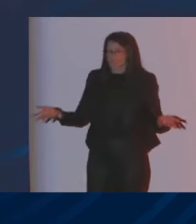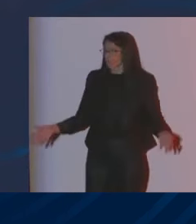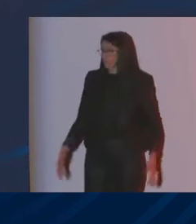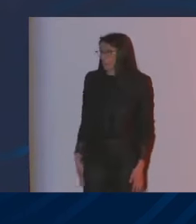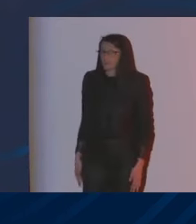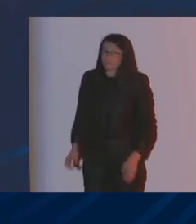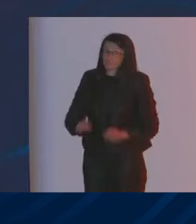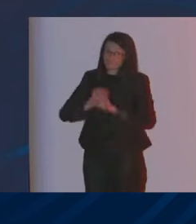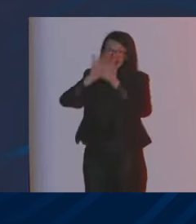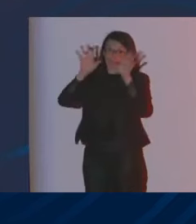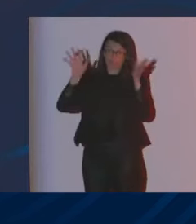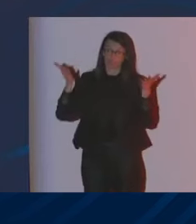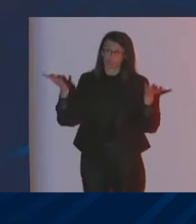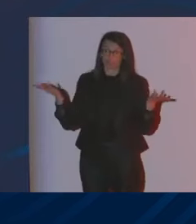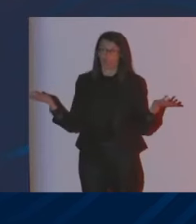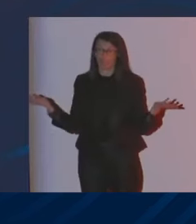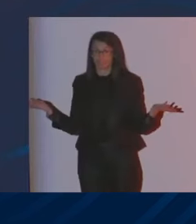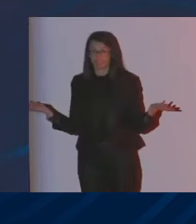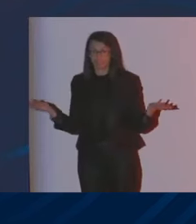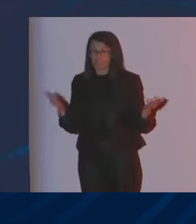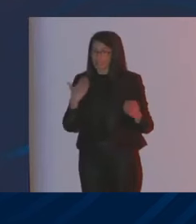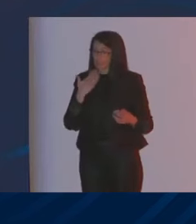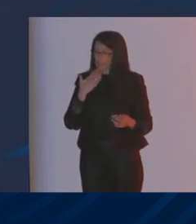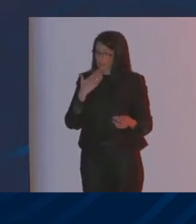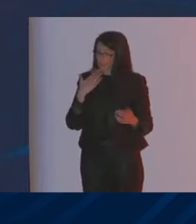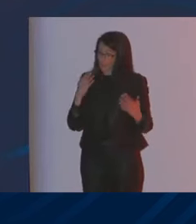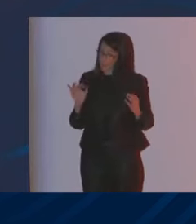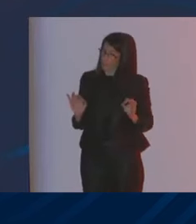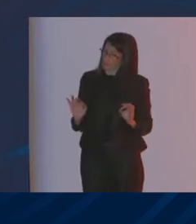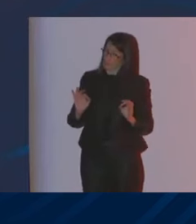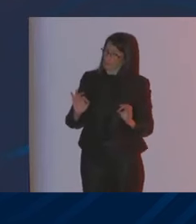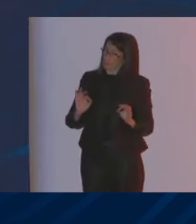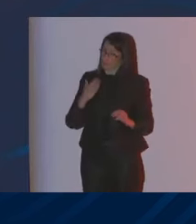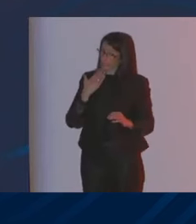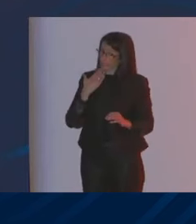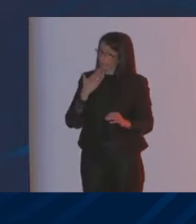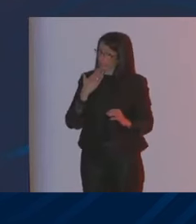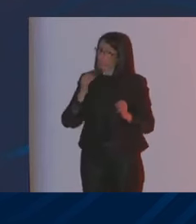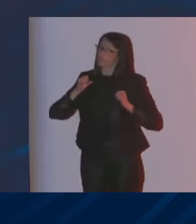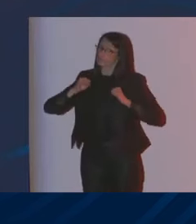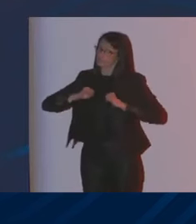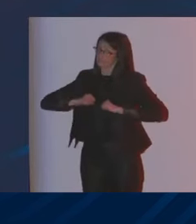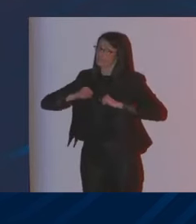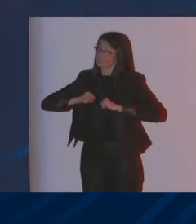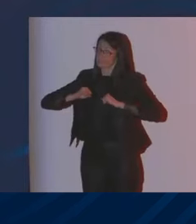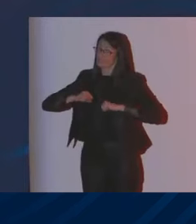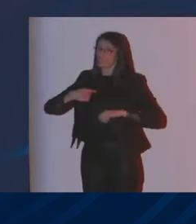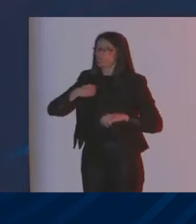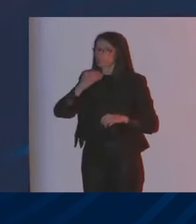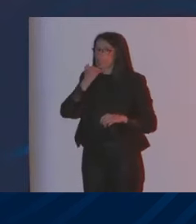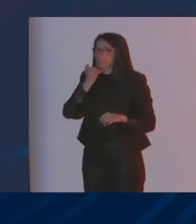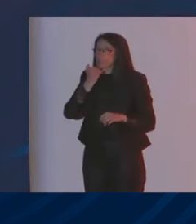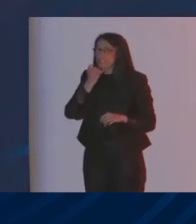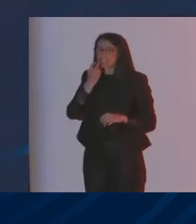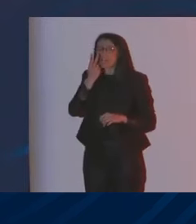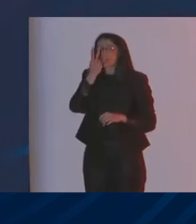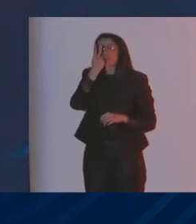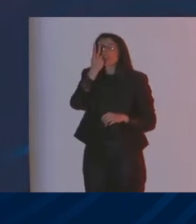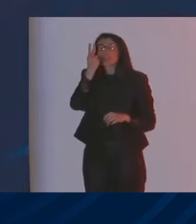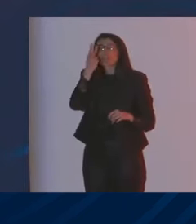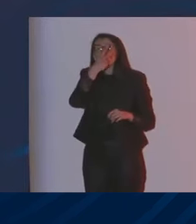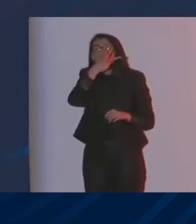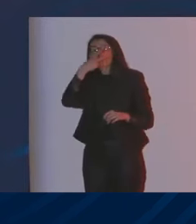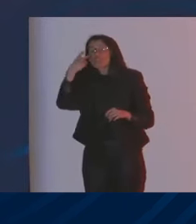Bueno, claro, es que los años empiezan a pesar. Y yo ya tengo casi